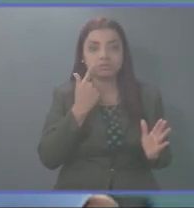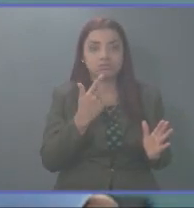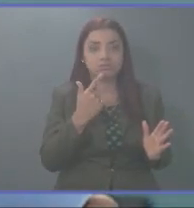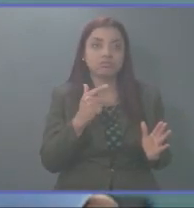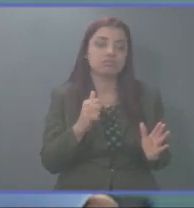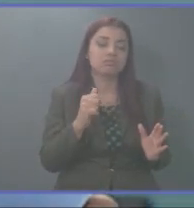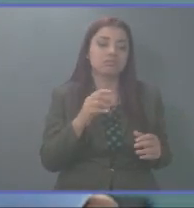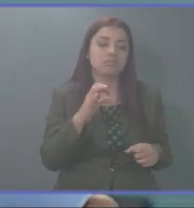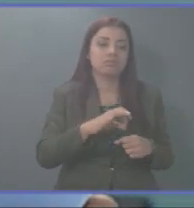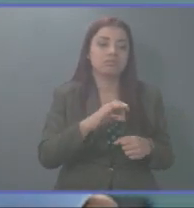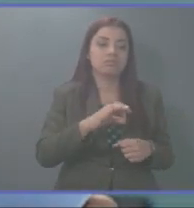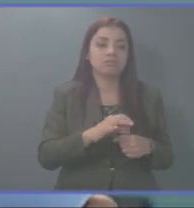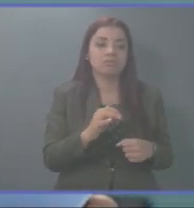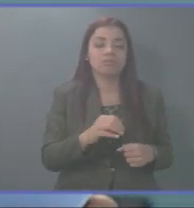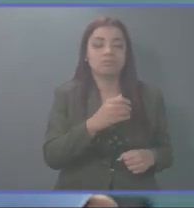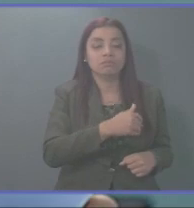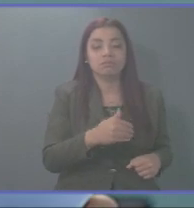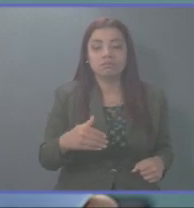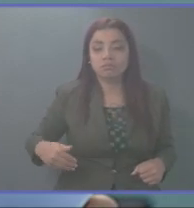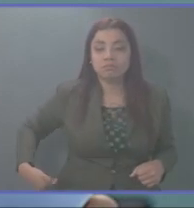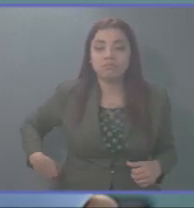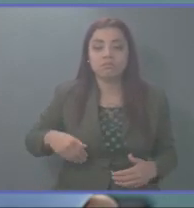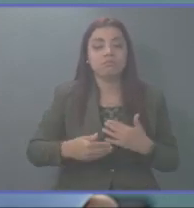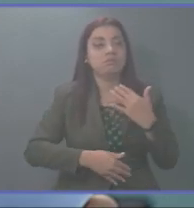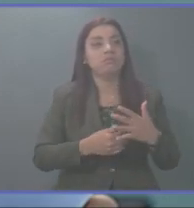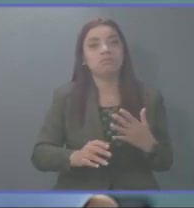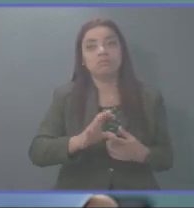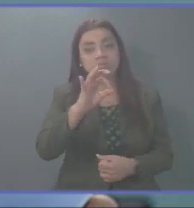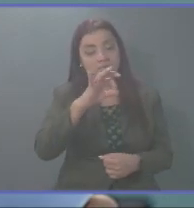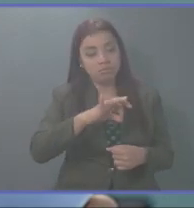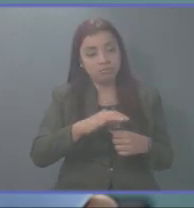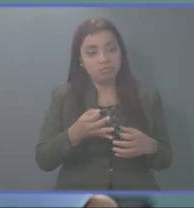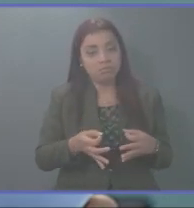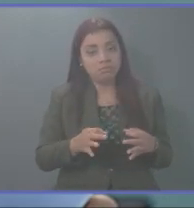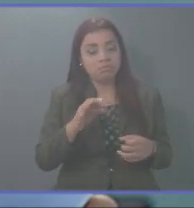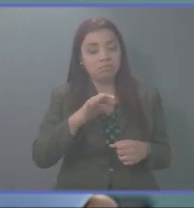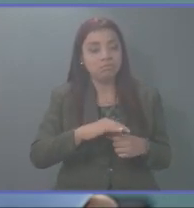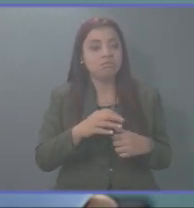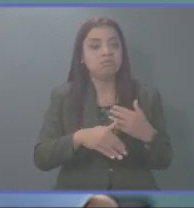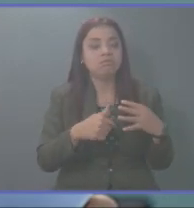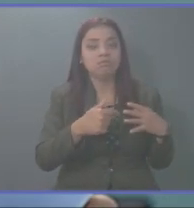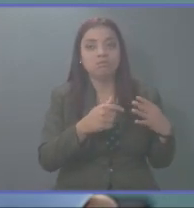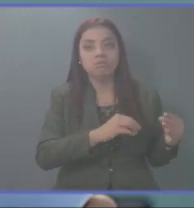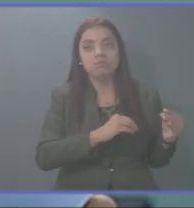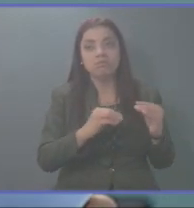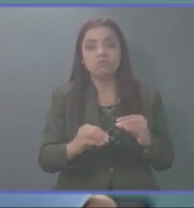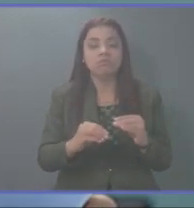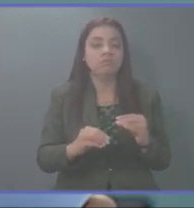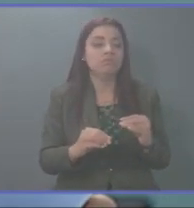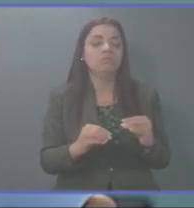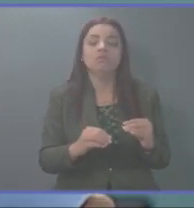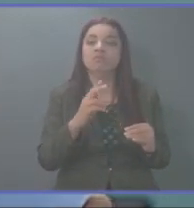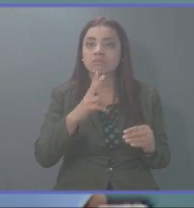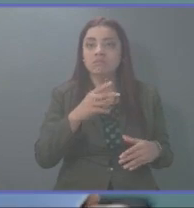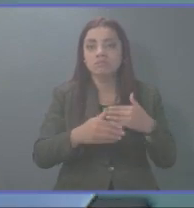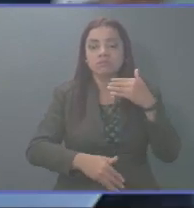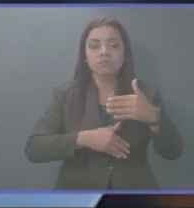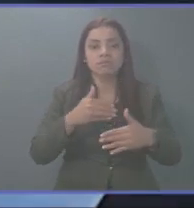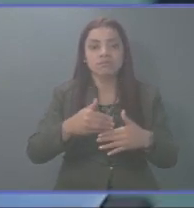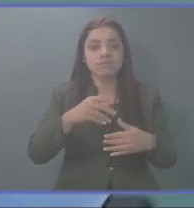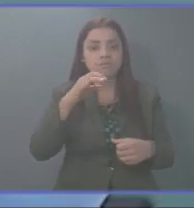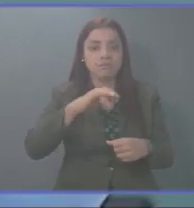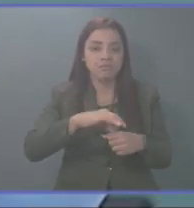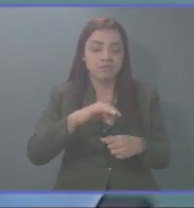en elecciones presidenciales, bajo la modalidad de voto por correspondencia, y ha sido aplicada en dos eventos electorales